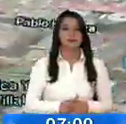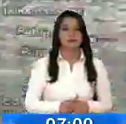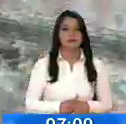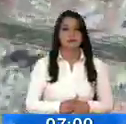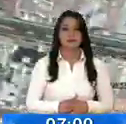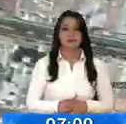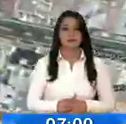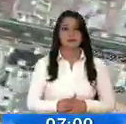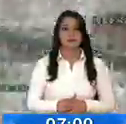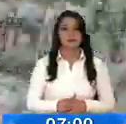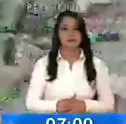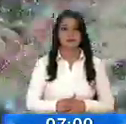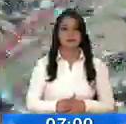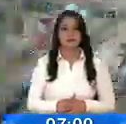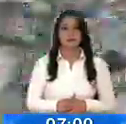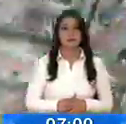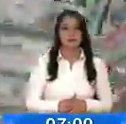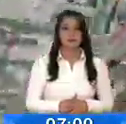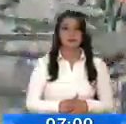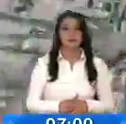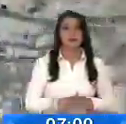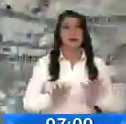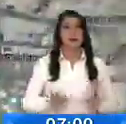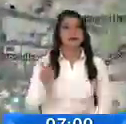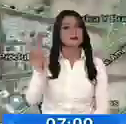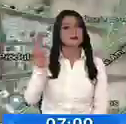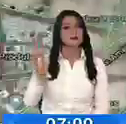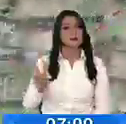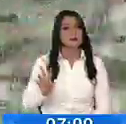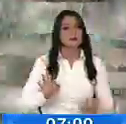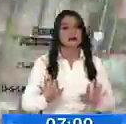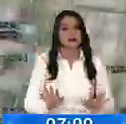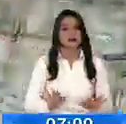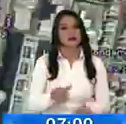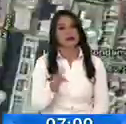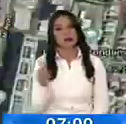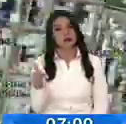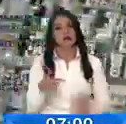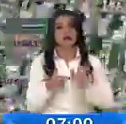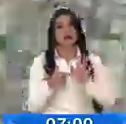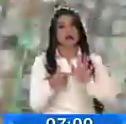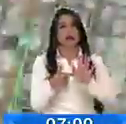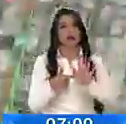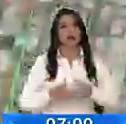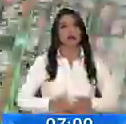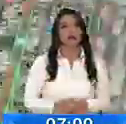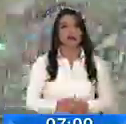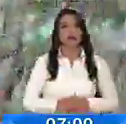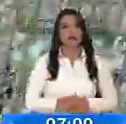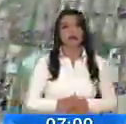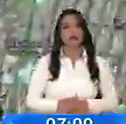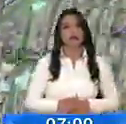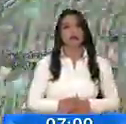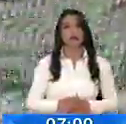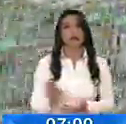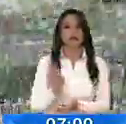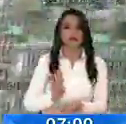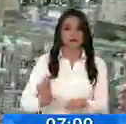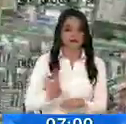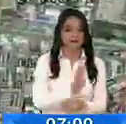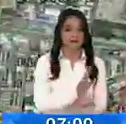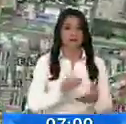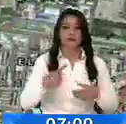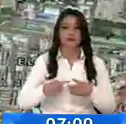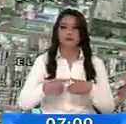pues están en la característica de los días viernes se han estado viendo en otra perspectiva a los sitios barrios y avenidas de la ciudad de